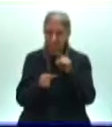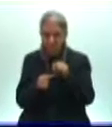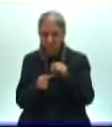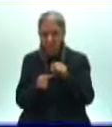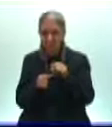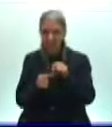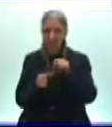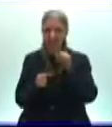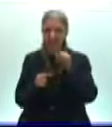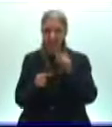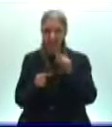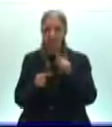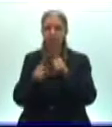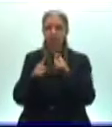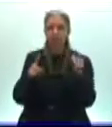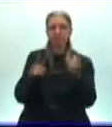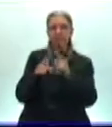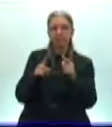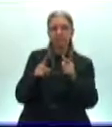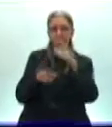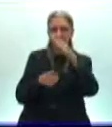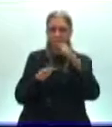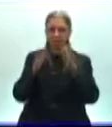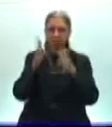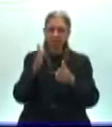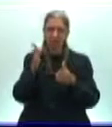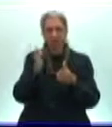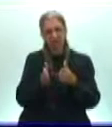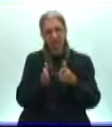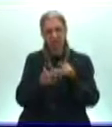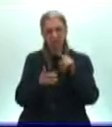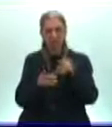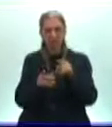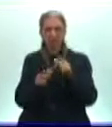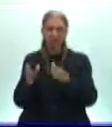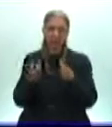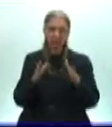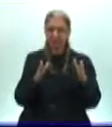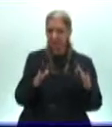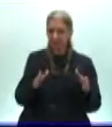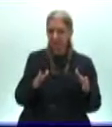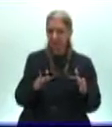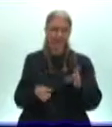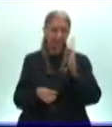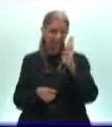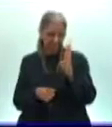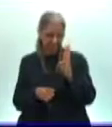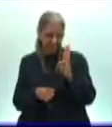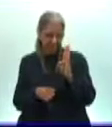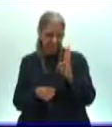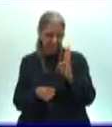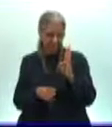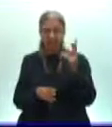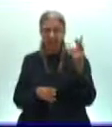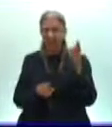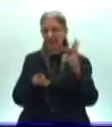estarlo clasificando. Vamos a ver en el caso del inciso B, que es calcular el